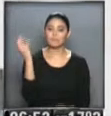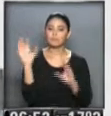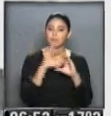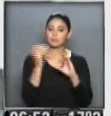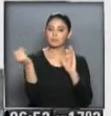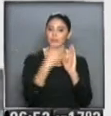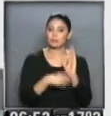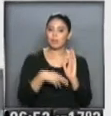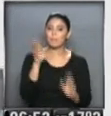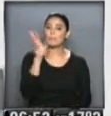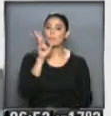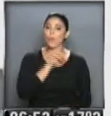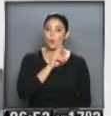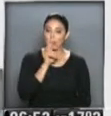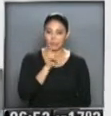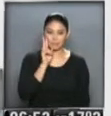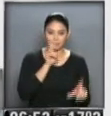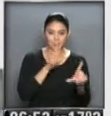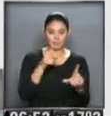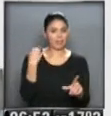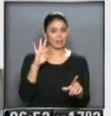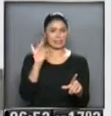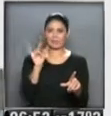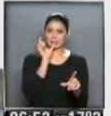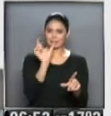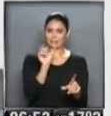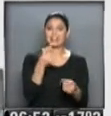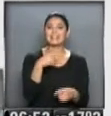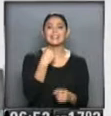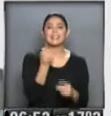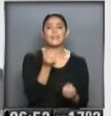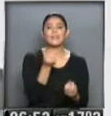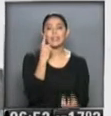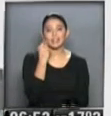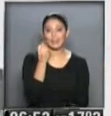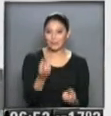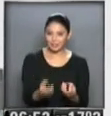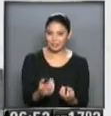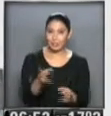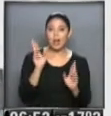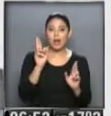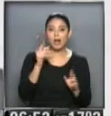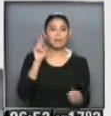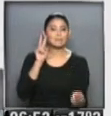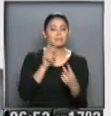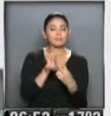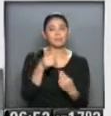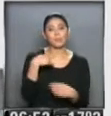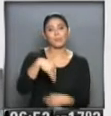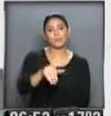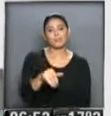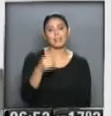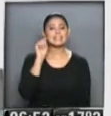Ali Fran Da Silva M. Apucha. Bueno, buen día, ¿cómo están? Espero verte pronto. Saludos a mi marido